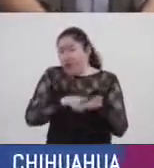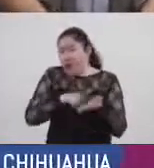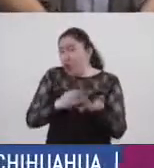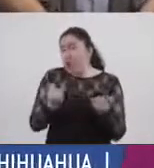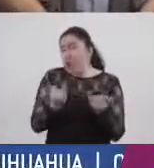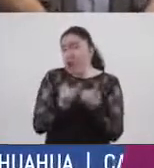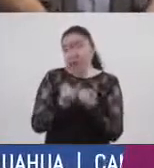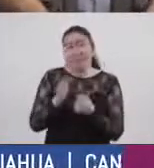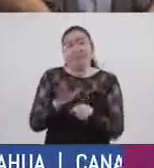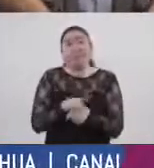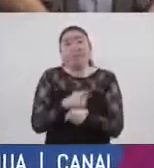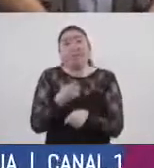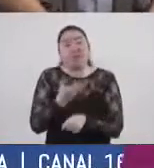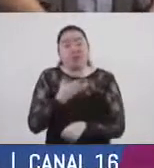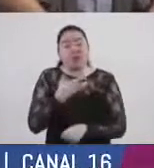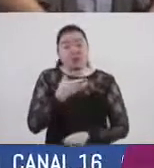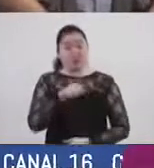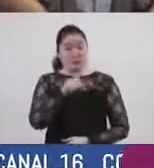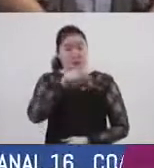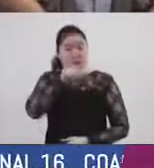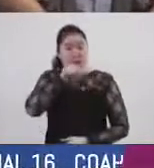va a haber 16